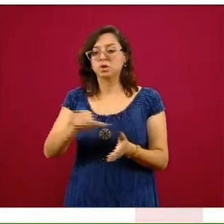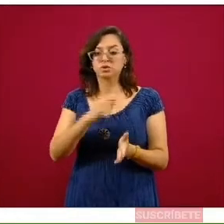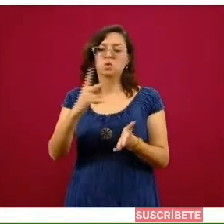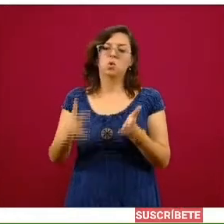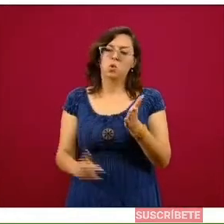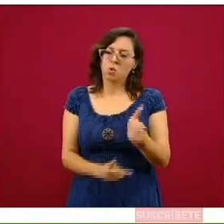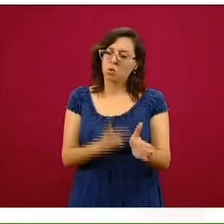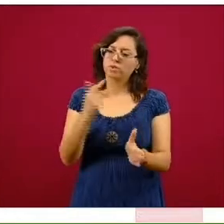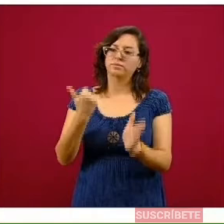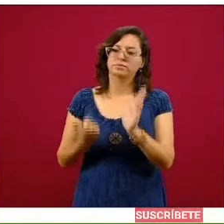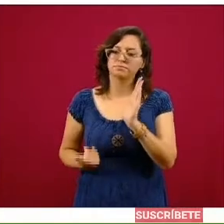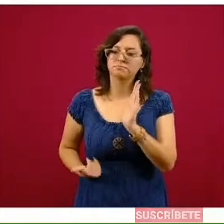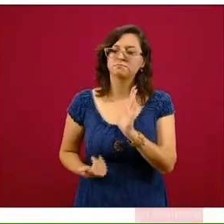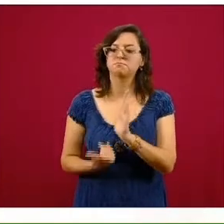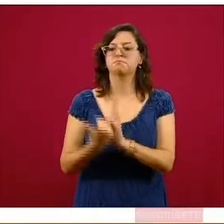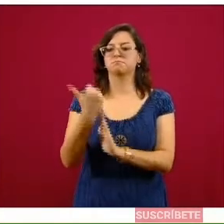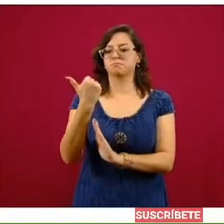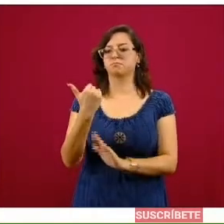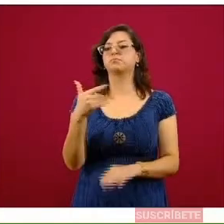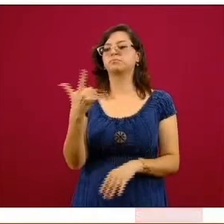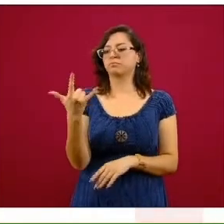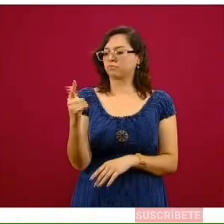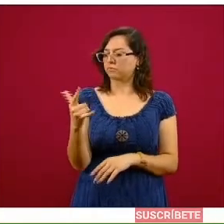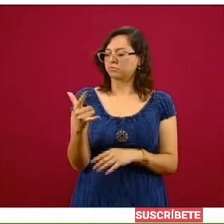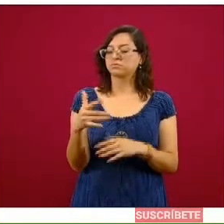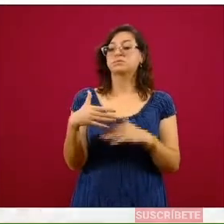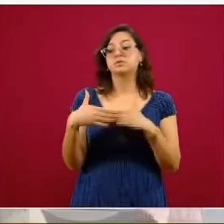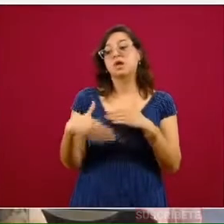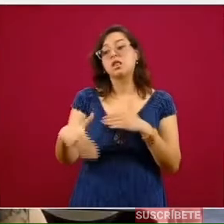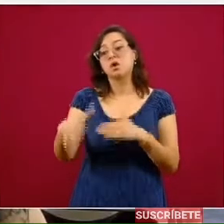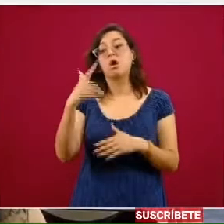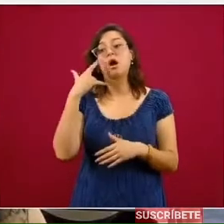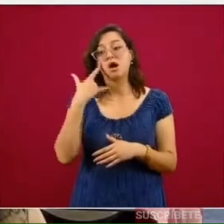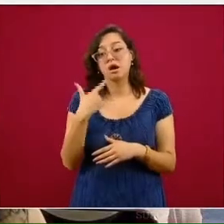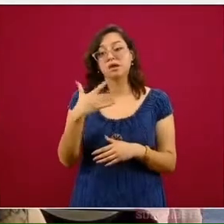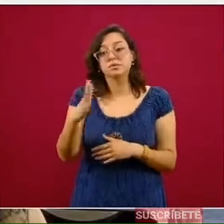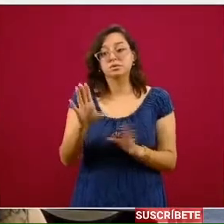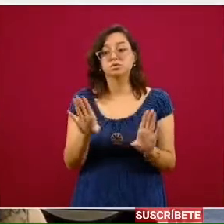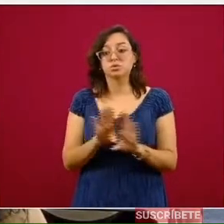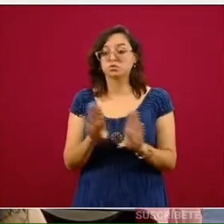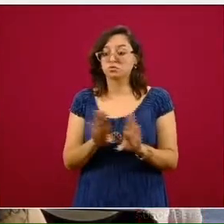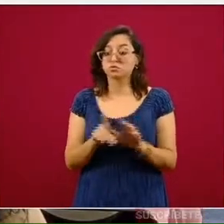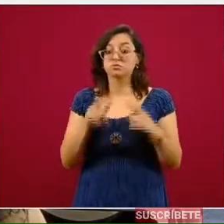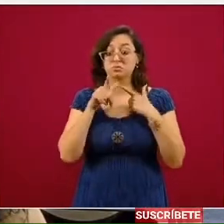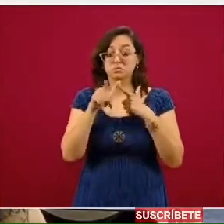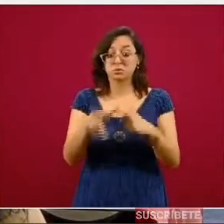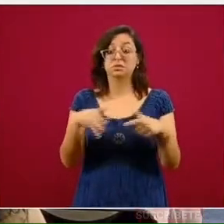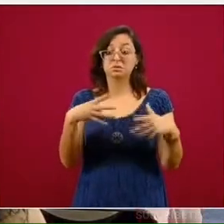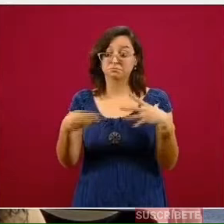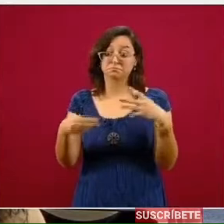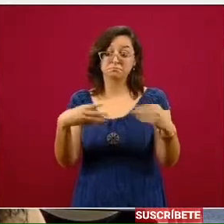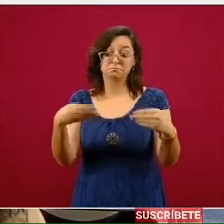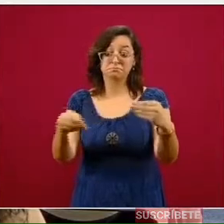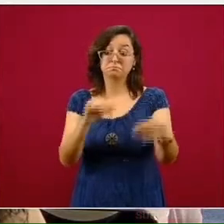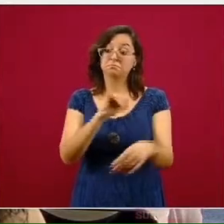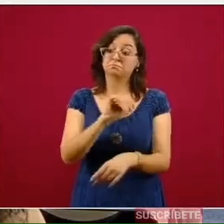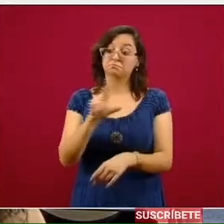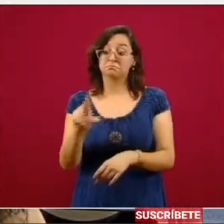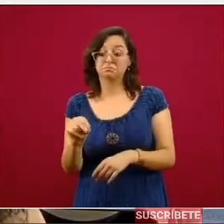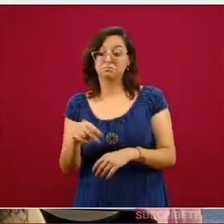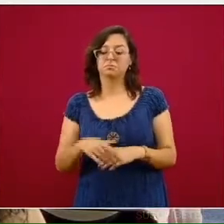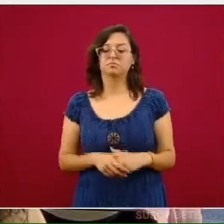incrementarse, y veremos luego en julio esto cómo se mantiene, porque entonces esto va a continuar la transmisión en la